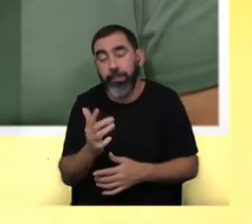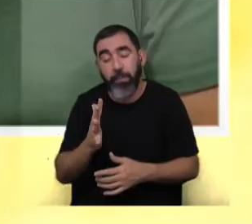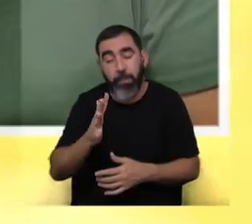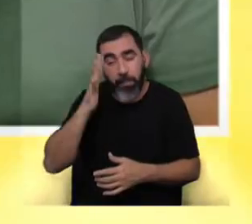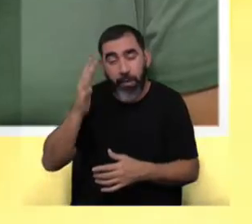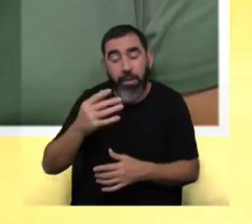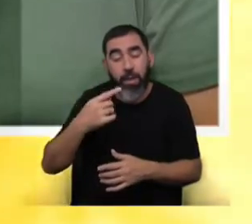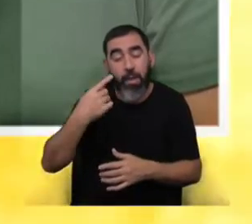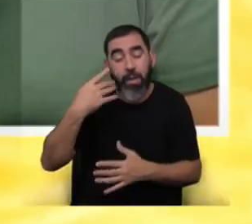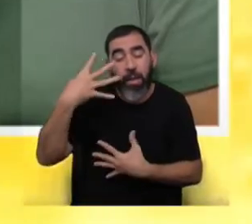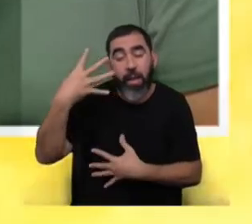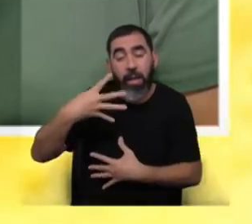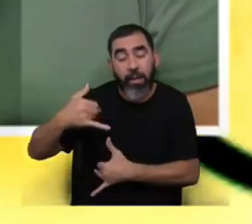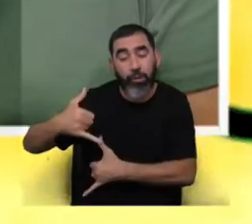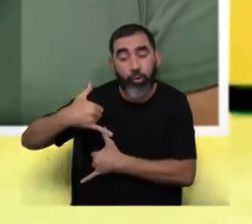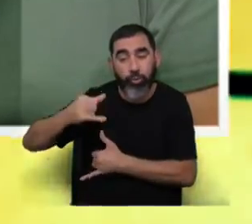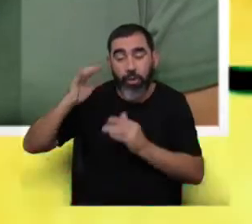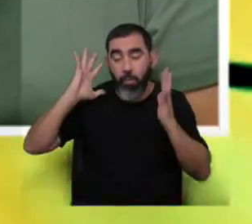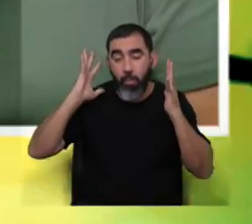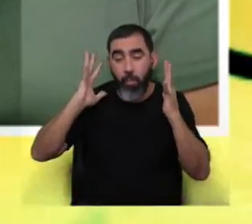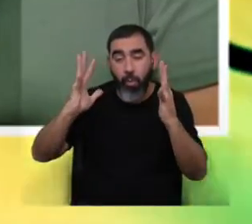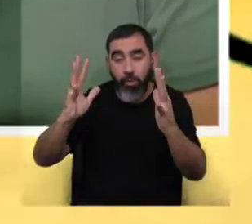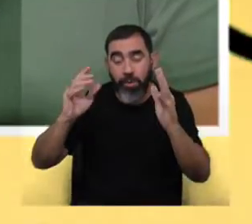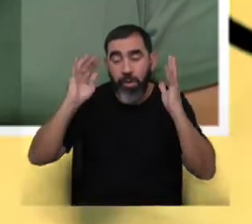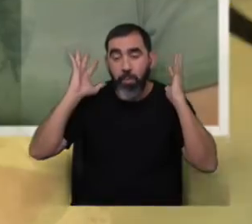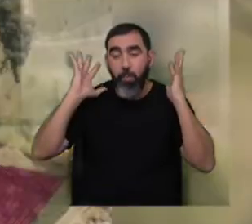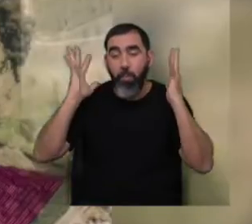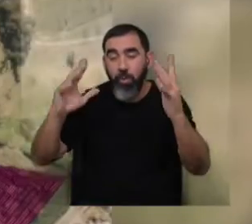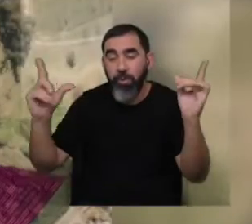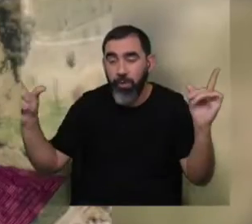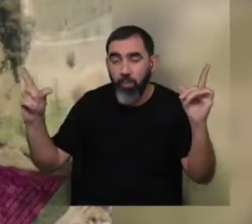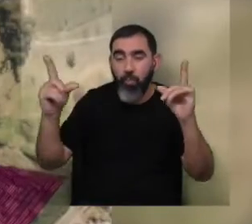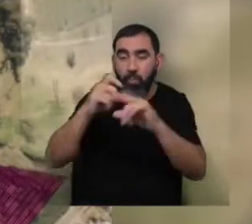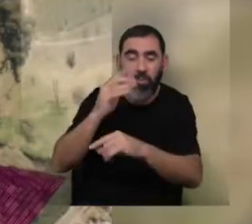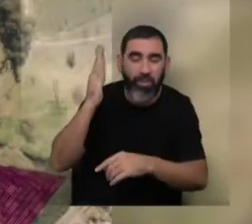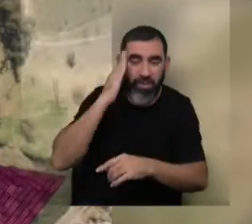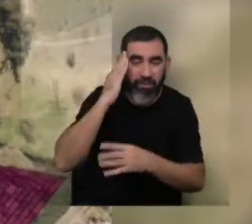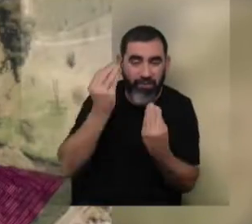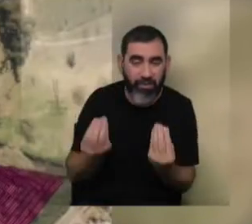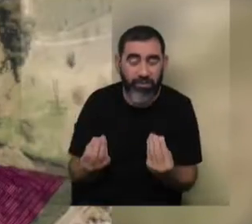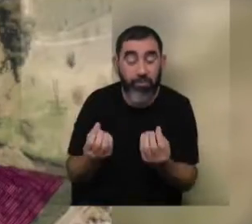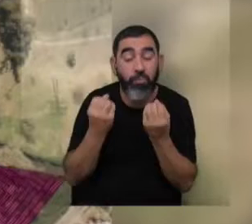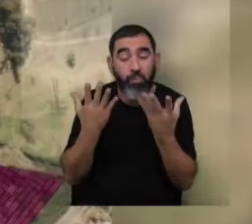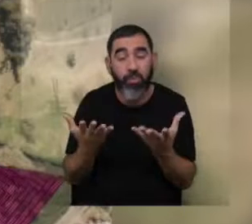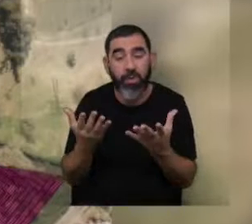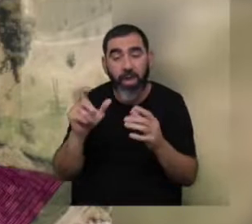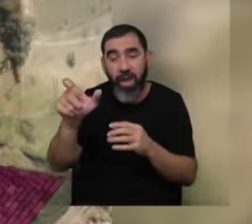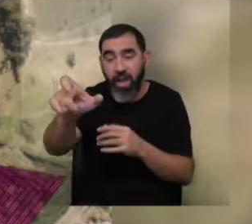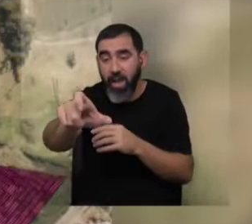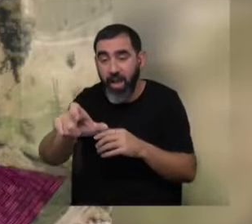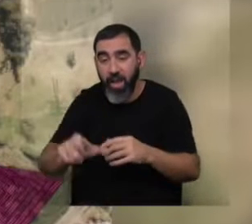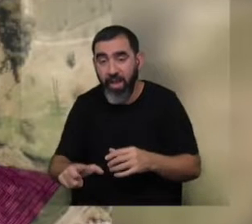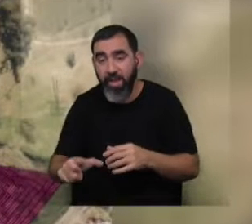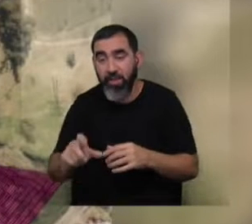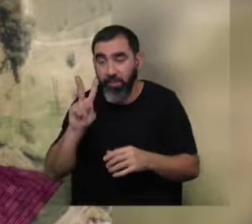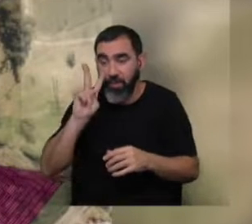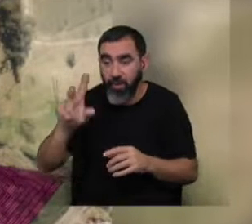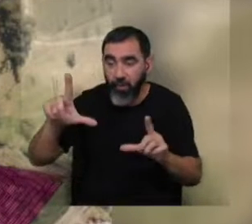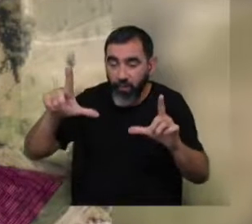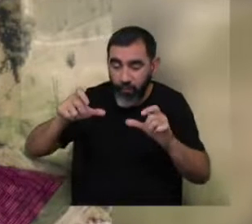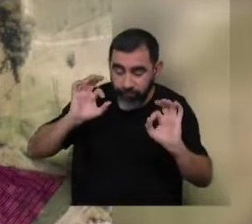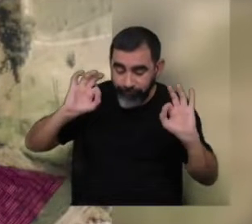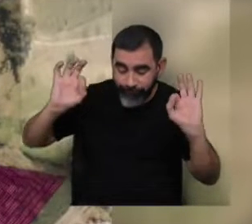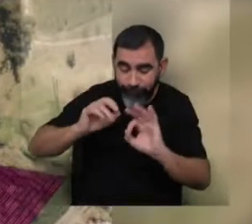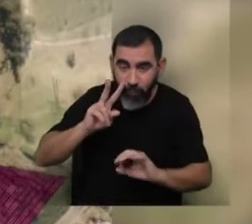en el 14 que es el monte, dentro de ese monte es muy difícil discernir, claro, porque incluso hay una cañada, pero las cañadas no se ven en las fotos aéreas muchas